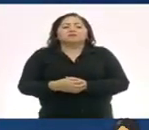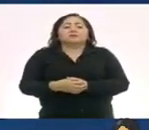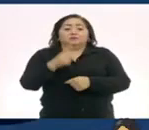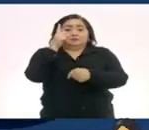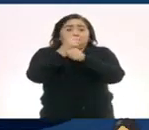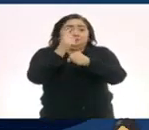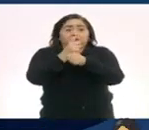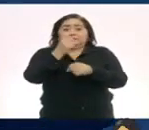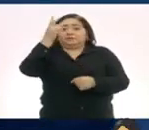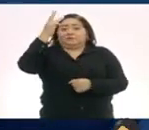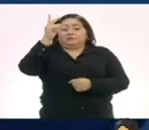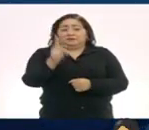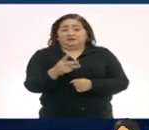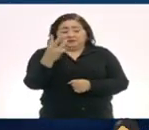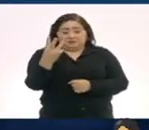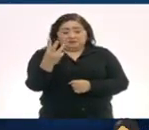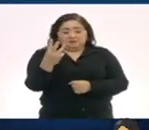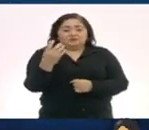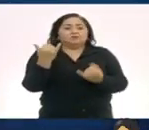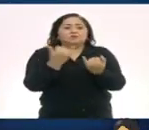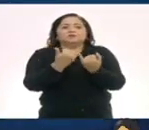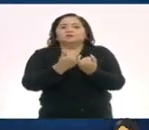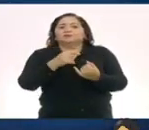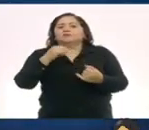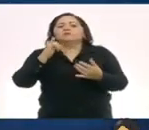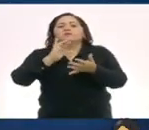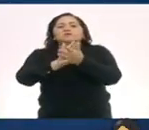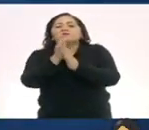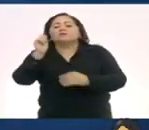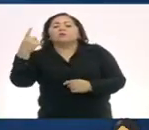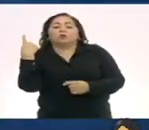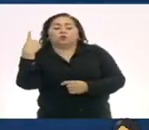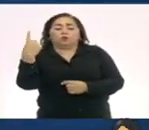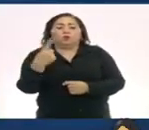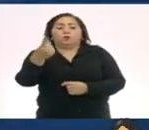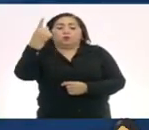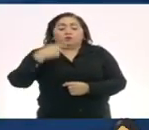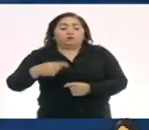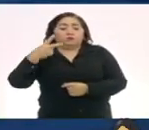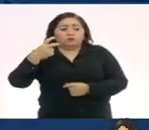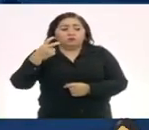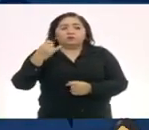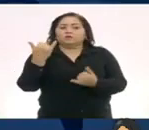primera, 3/3 va a ser lo mismo que un entero. Sí. La